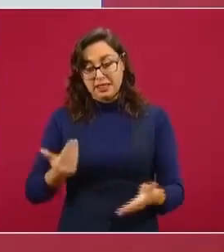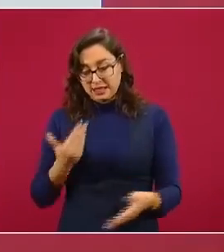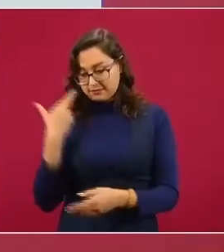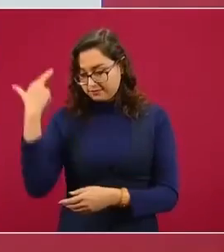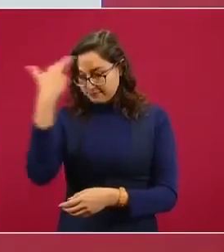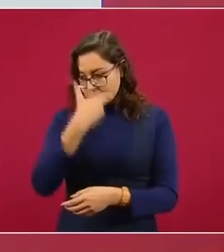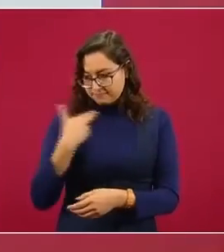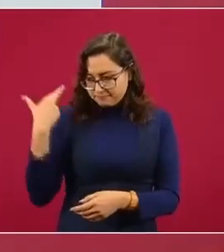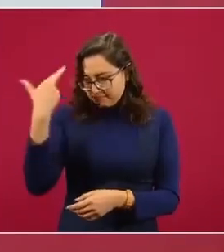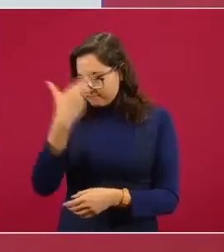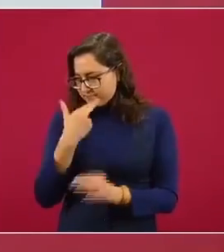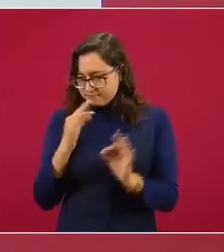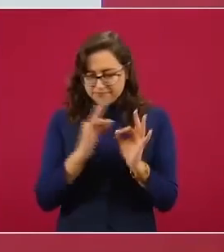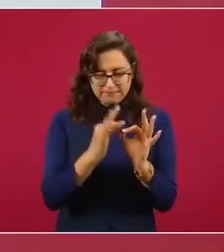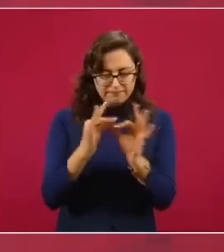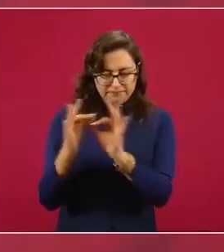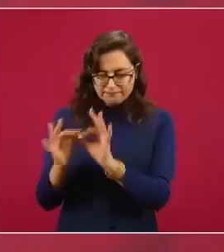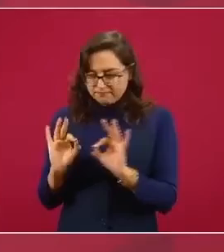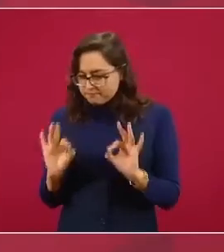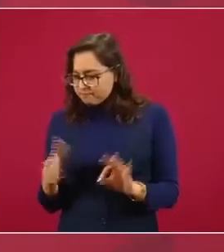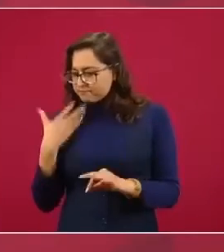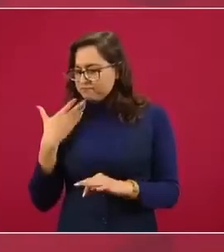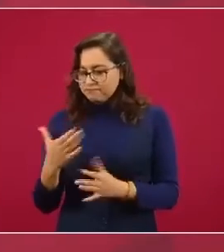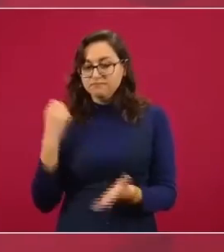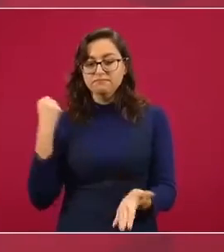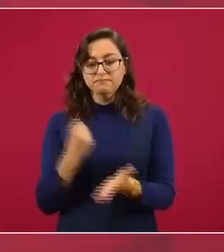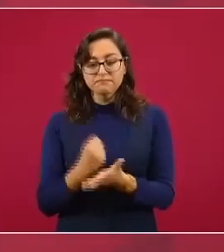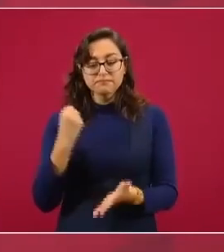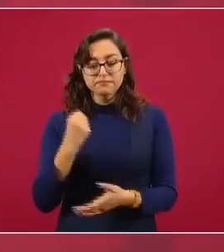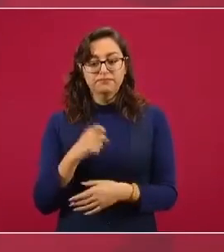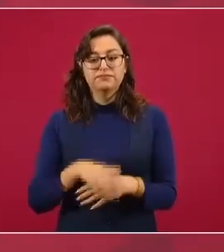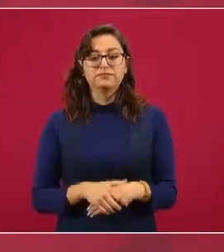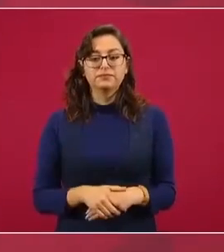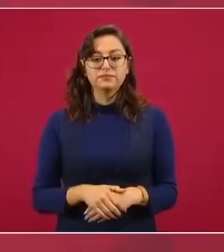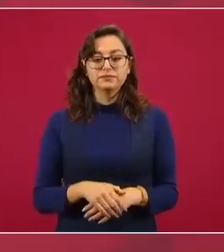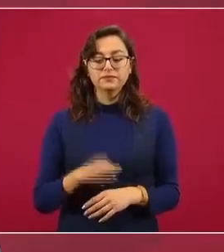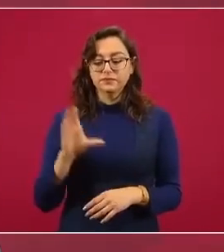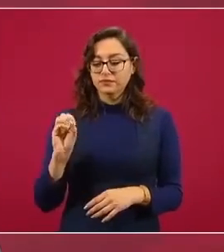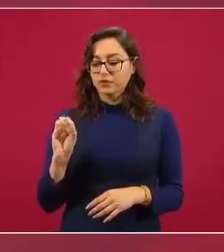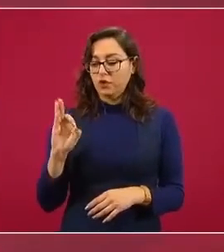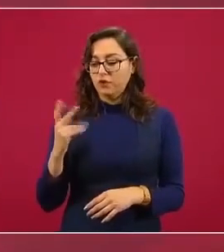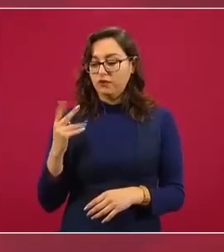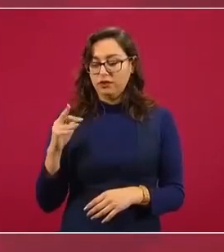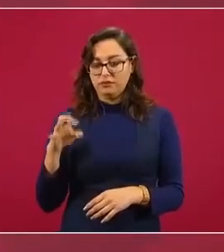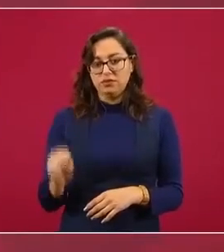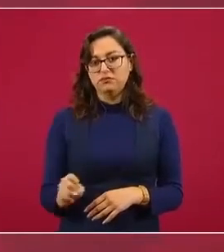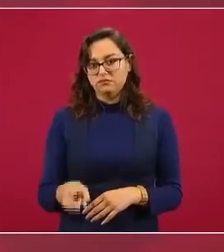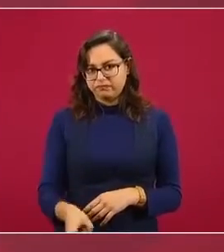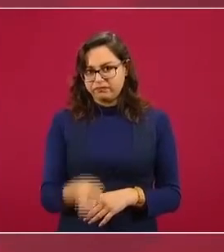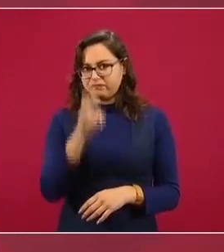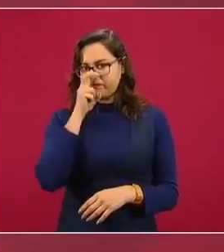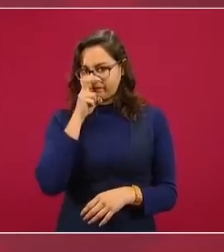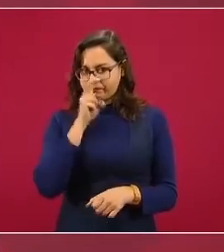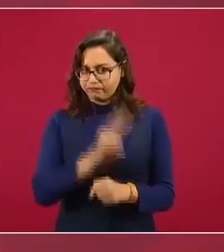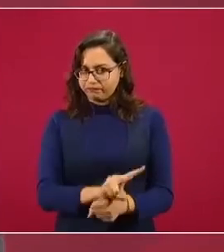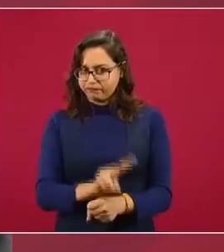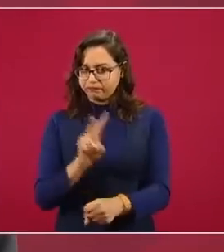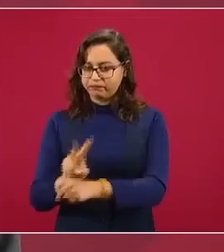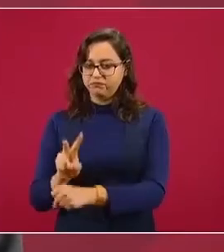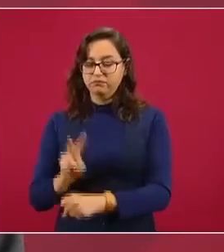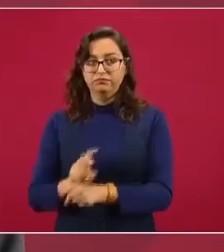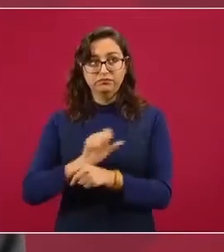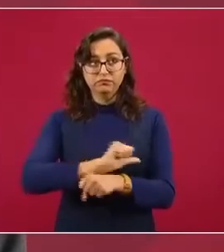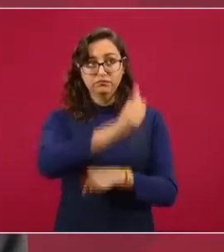de inspección. Me detengo en esto. COFEPRIS ha sido más estricta en México que en varios de los países del mundo, que tienen